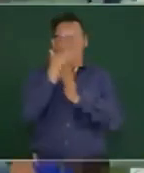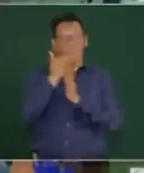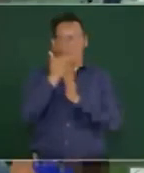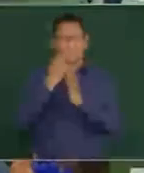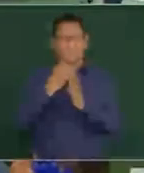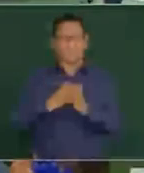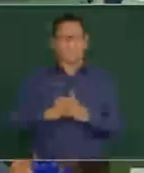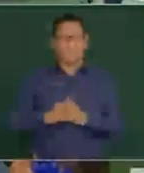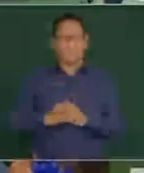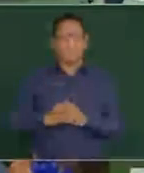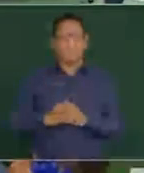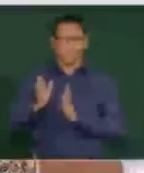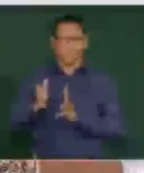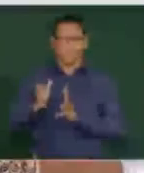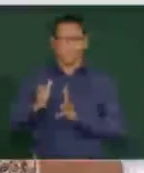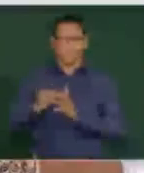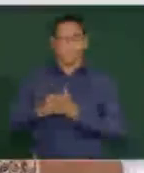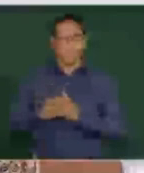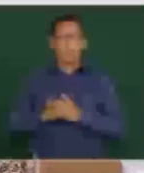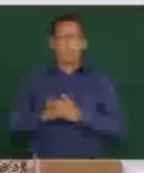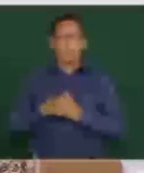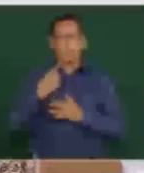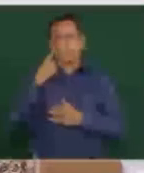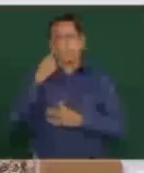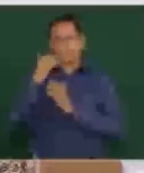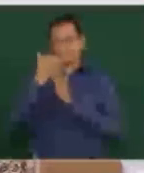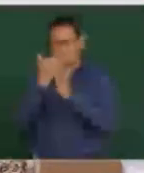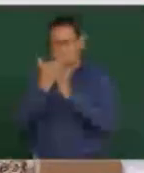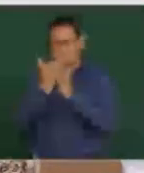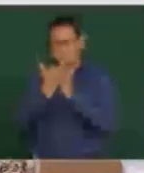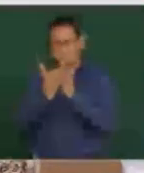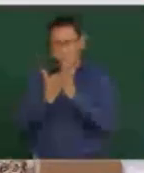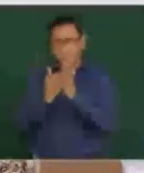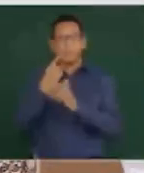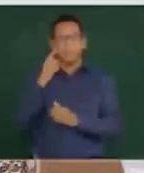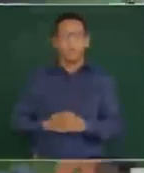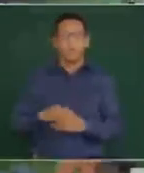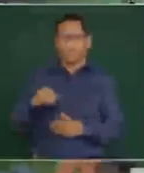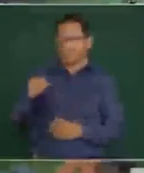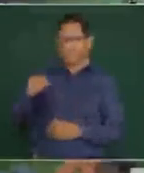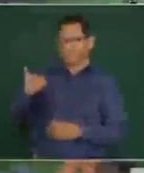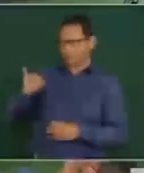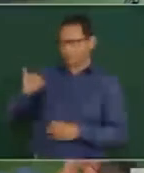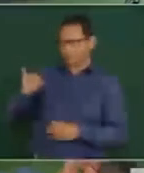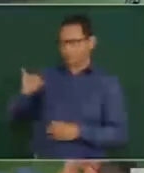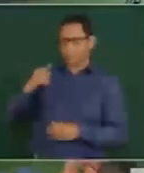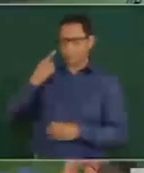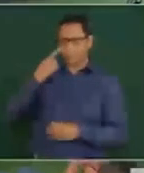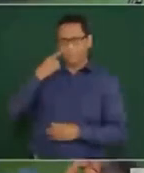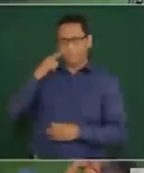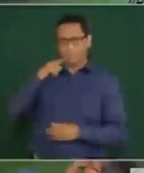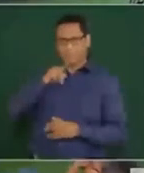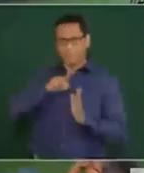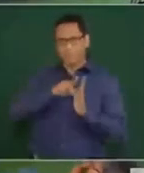combustibles, y hemos podido controlar, bajar la inflación. A ver si no tienes el Reforma.